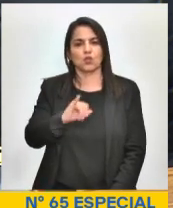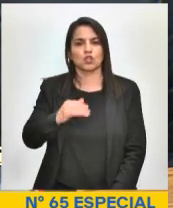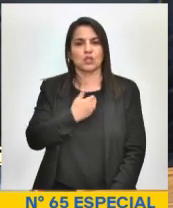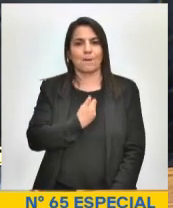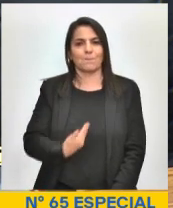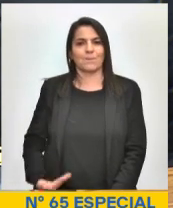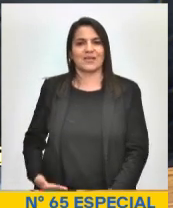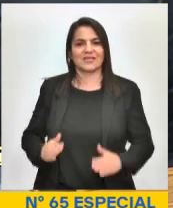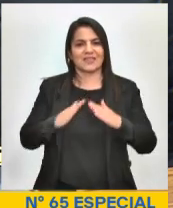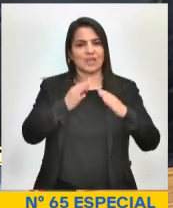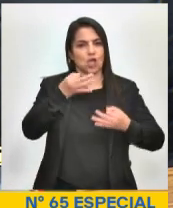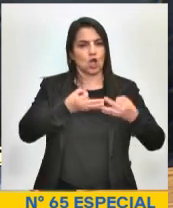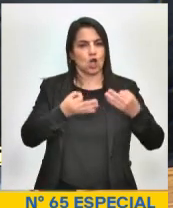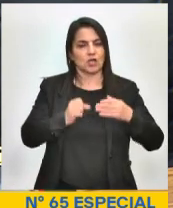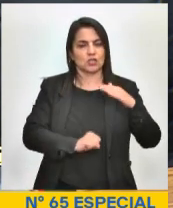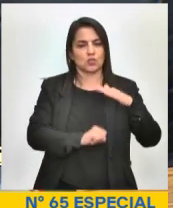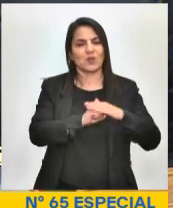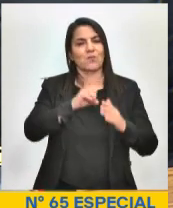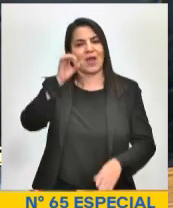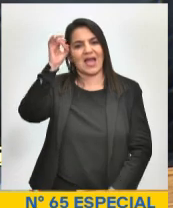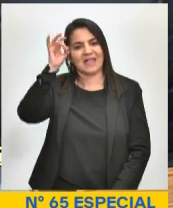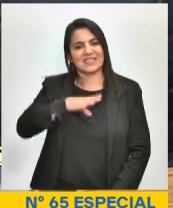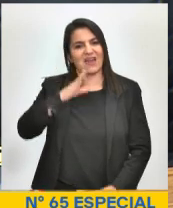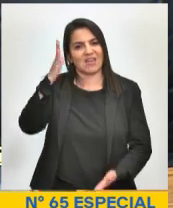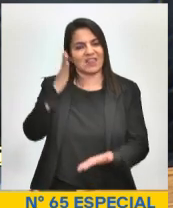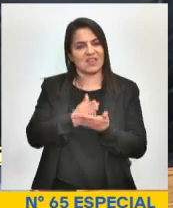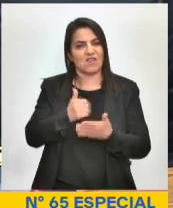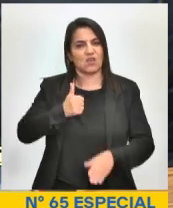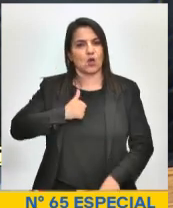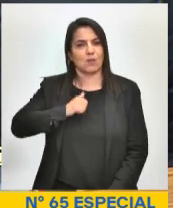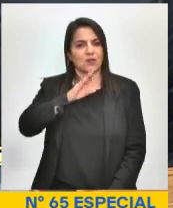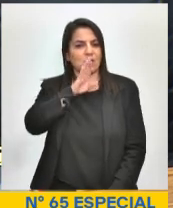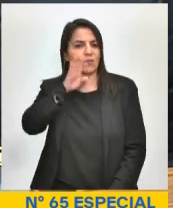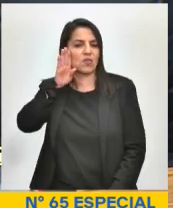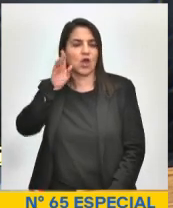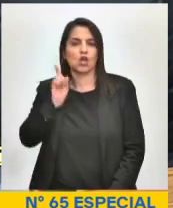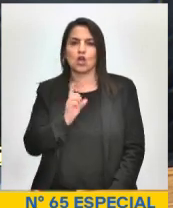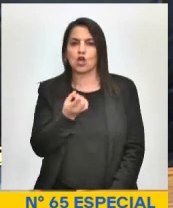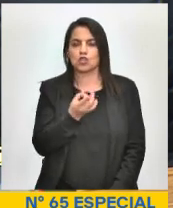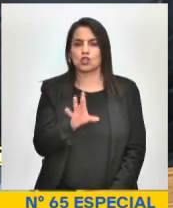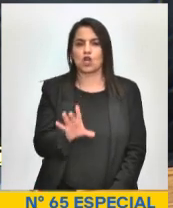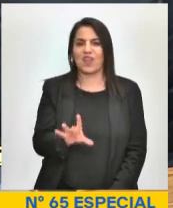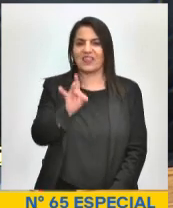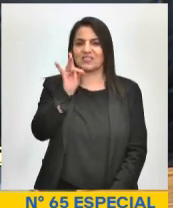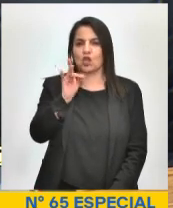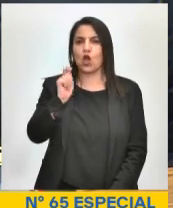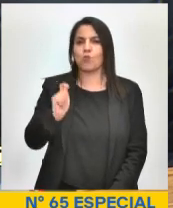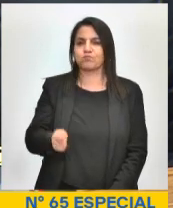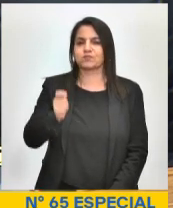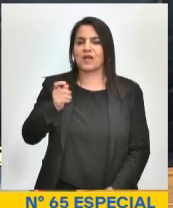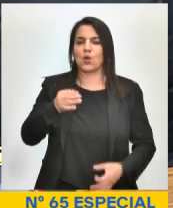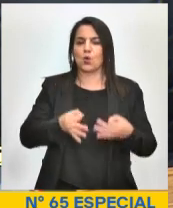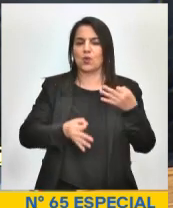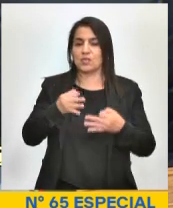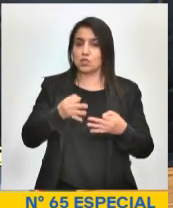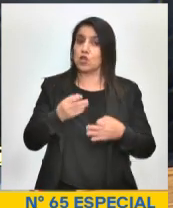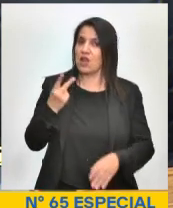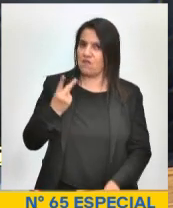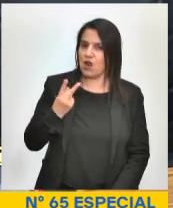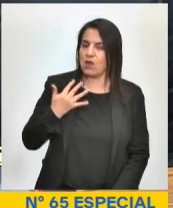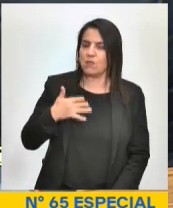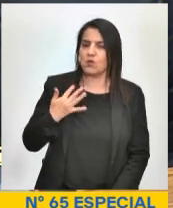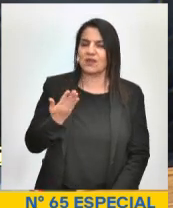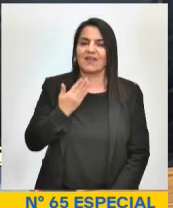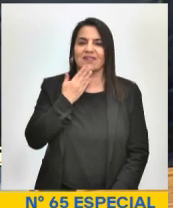Suprema y lo sabe. El deber de probidad de un ministro de la Corte Suprema se encuentra no solo en sus decisiones judiciales, que podemos valorar, sino que también